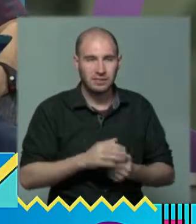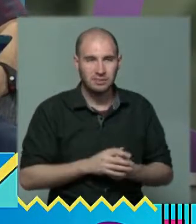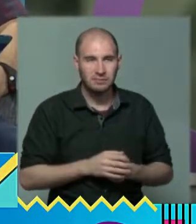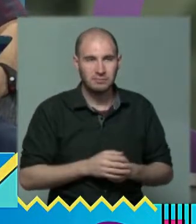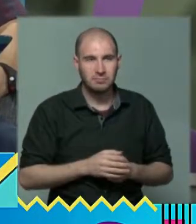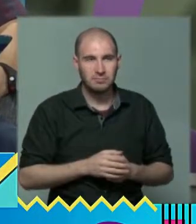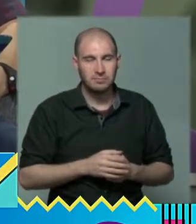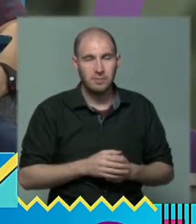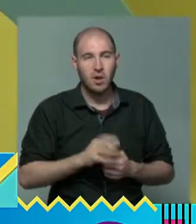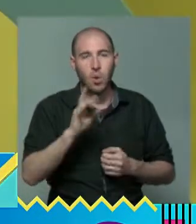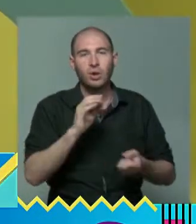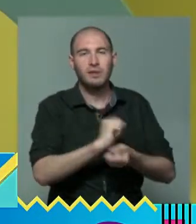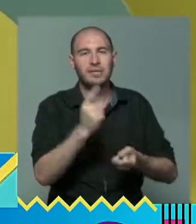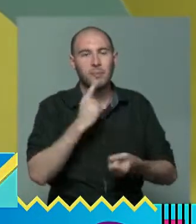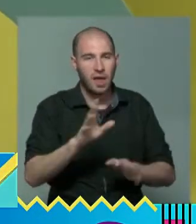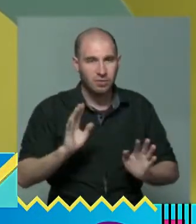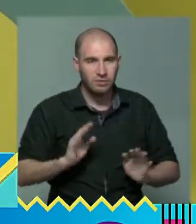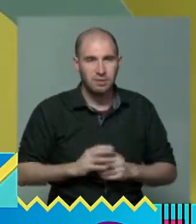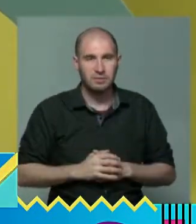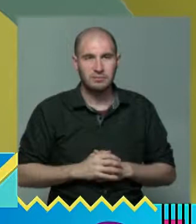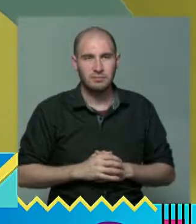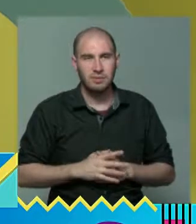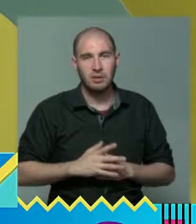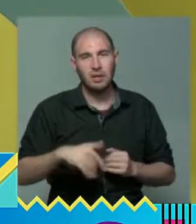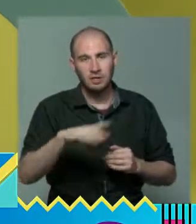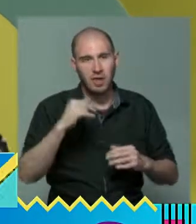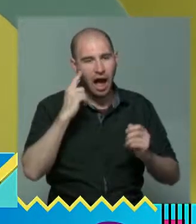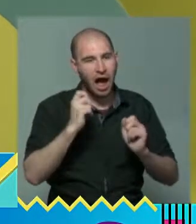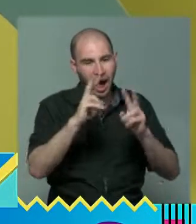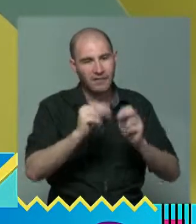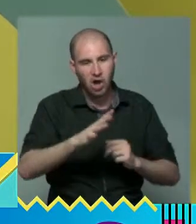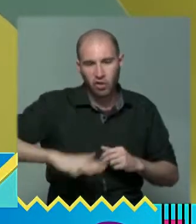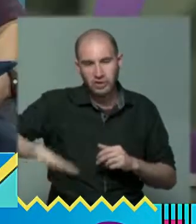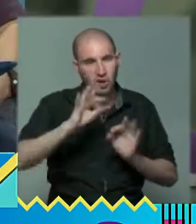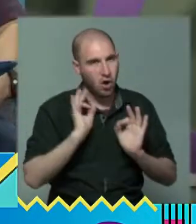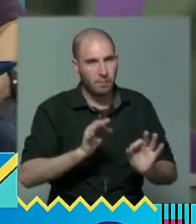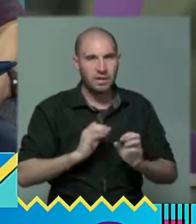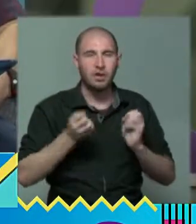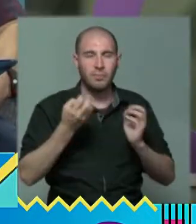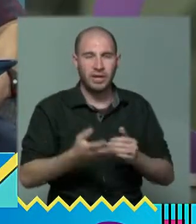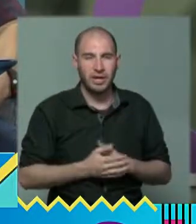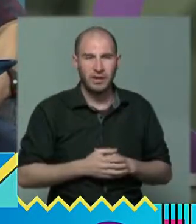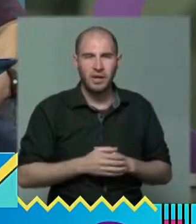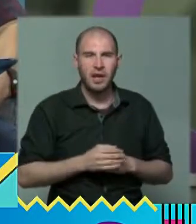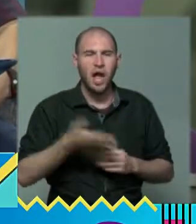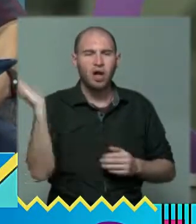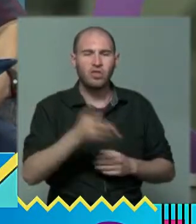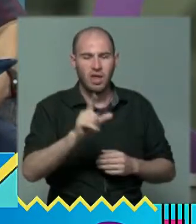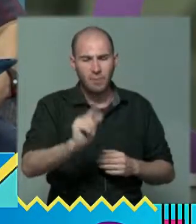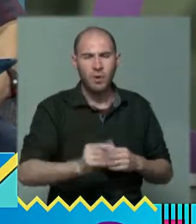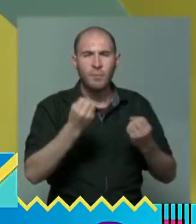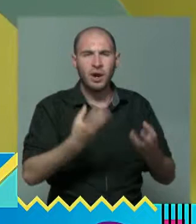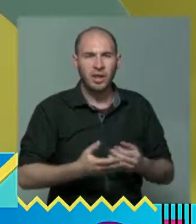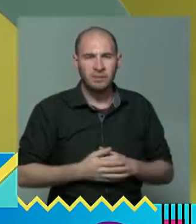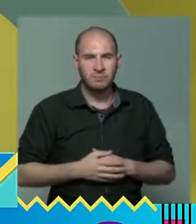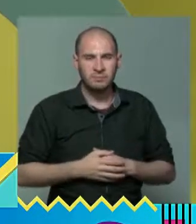libertad condicional, digamos. Tenemos que analizar todo el contexto. ¿Por qué reciben condenas tan bajas o